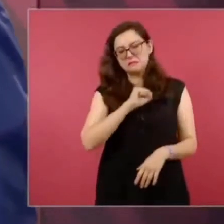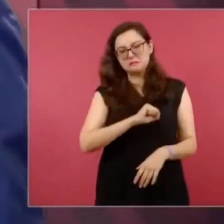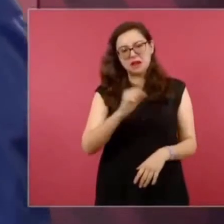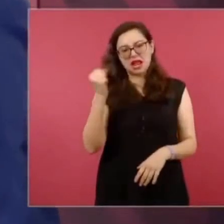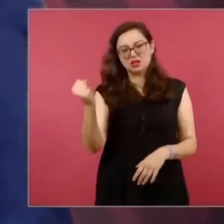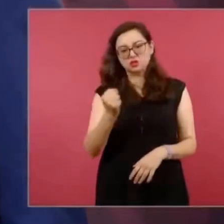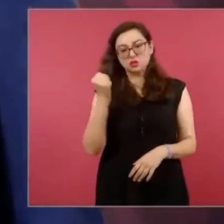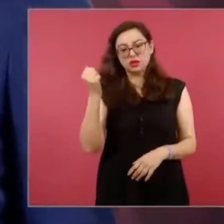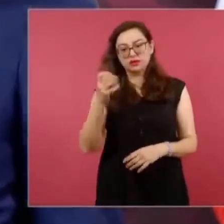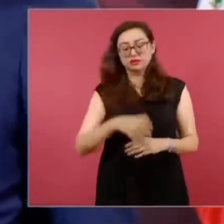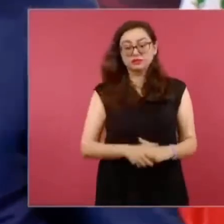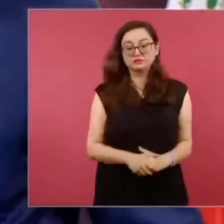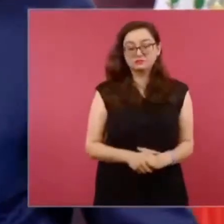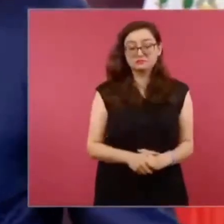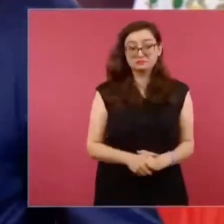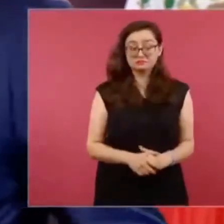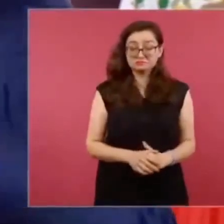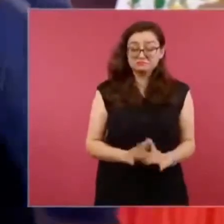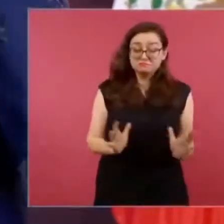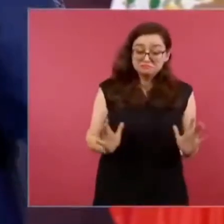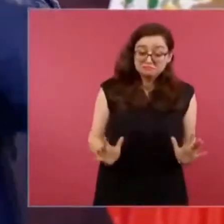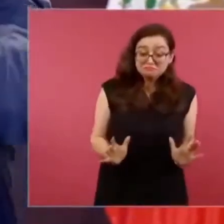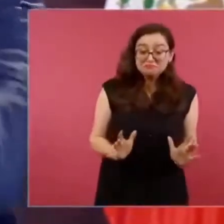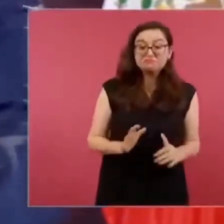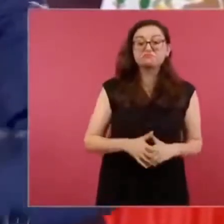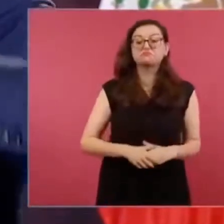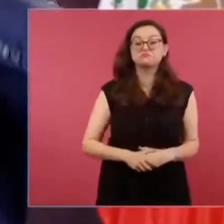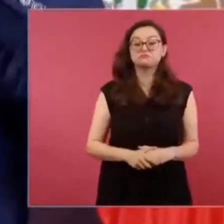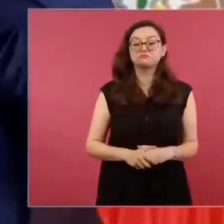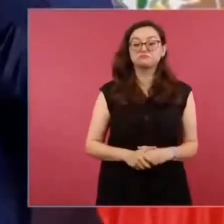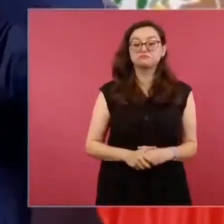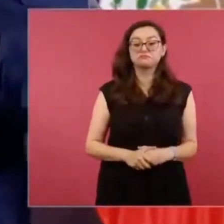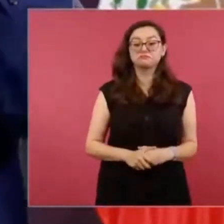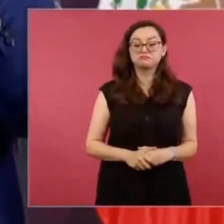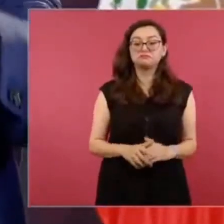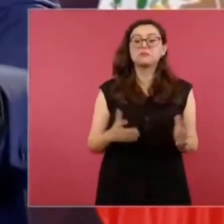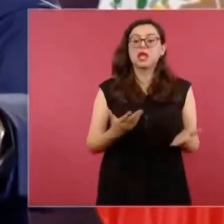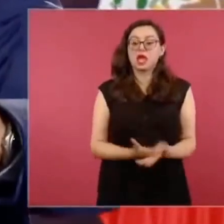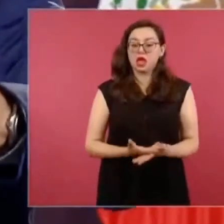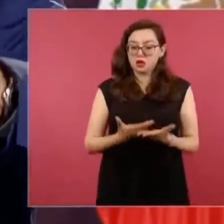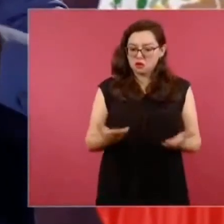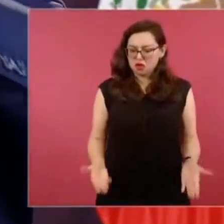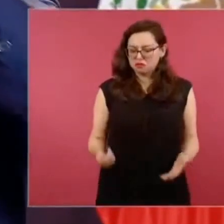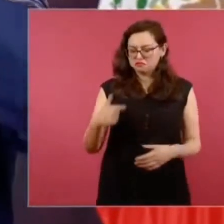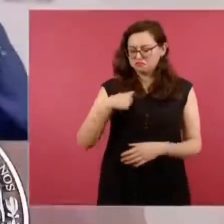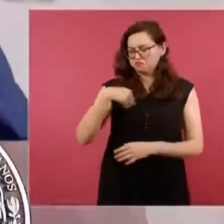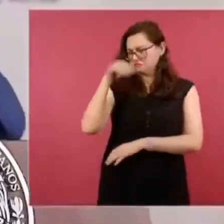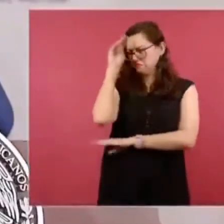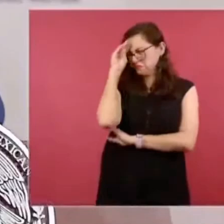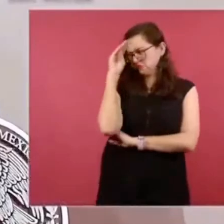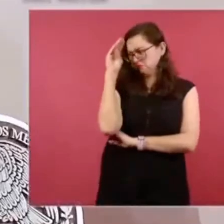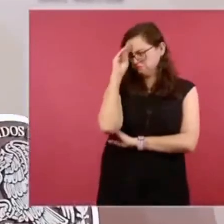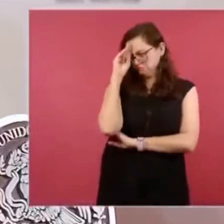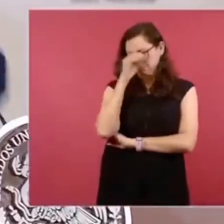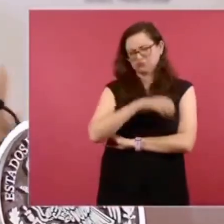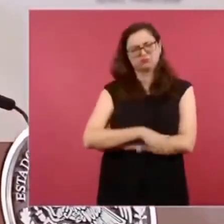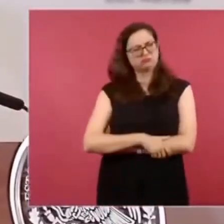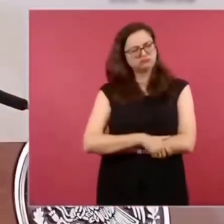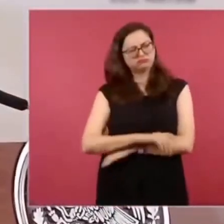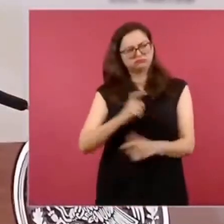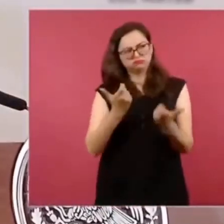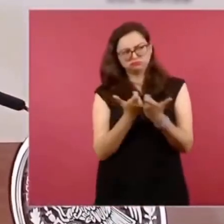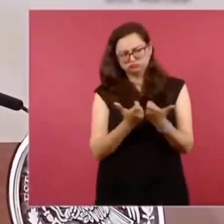Ahora yo sostengo, si mantenemos relaciones de cooperación económica